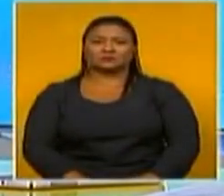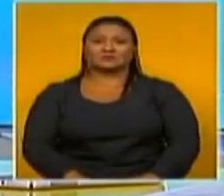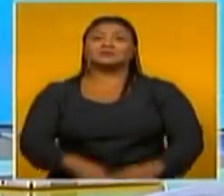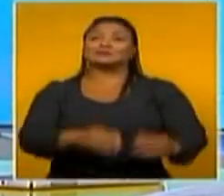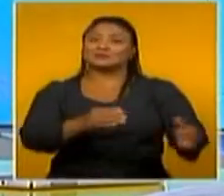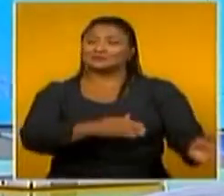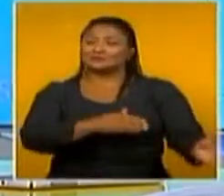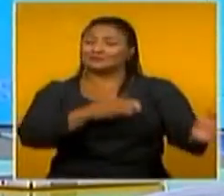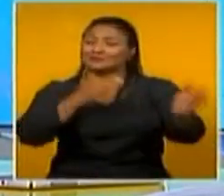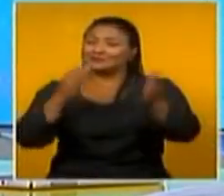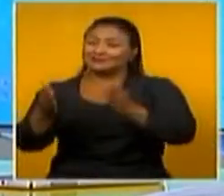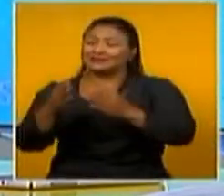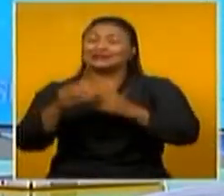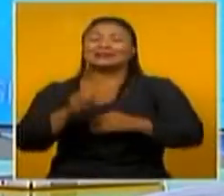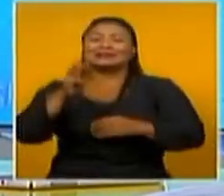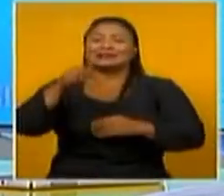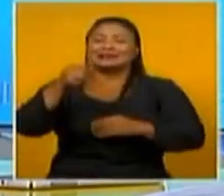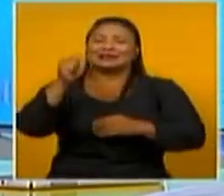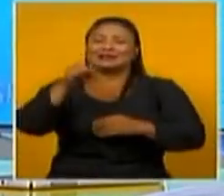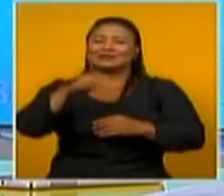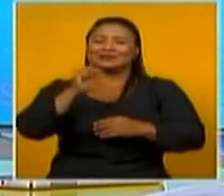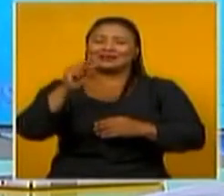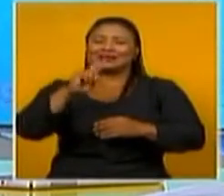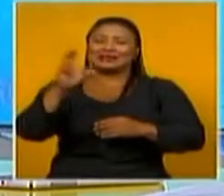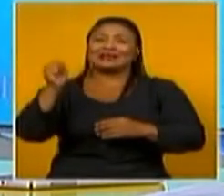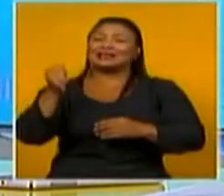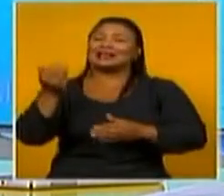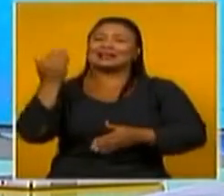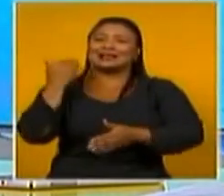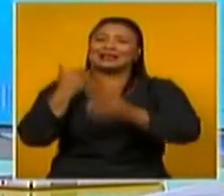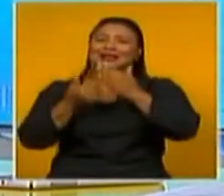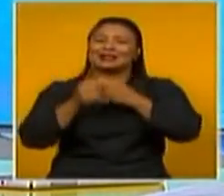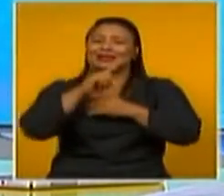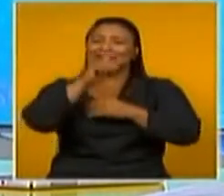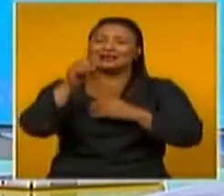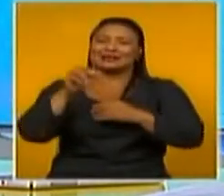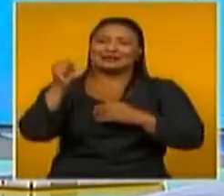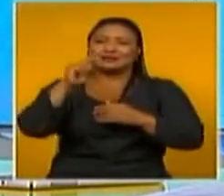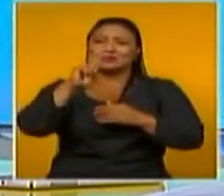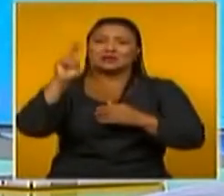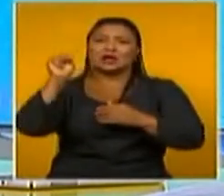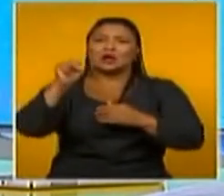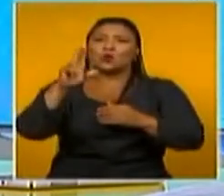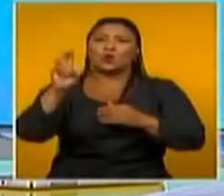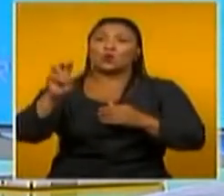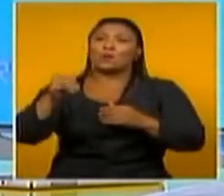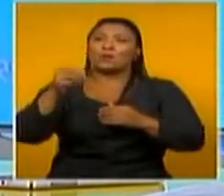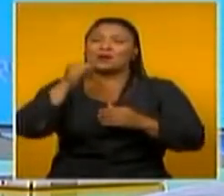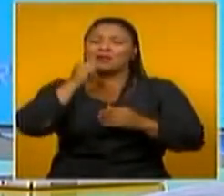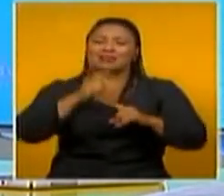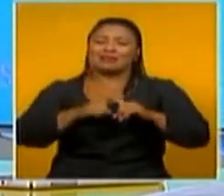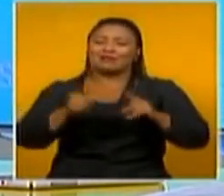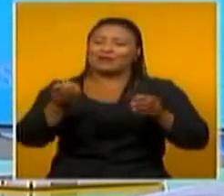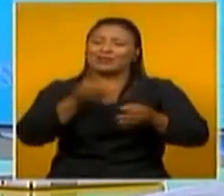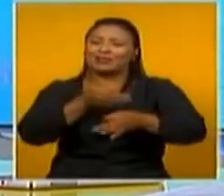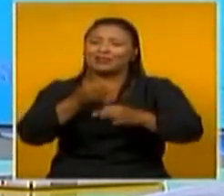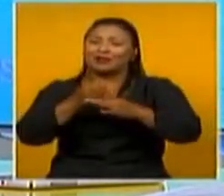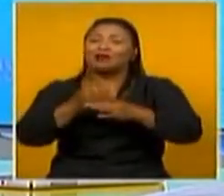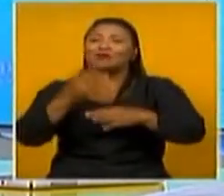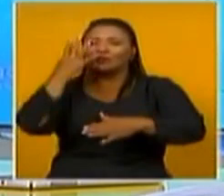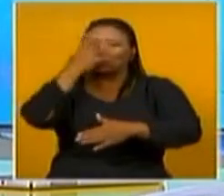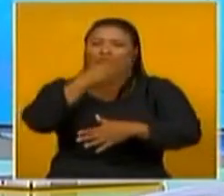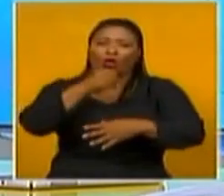Una larga tradición minera, la bella e histórica ciudad de Zaruma trata de desarrollar el turismo de diferentes formas. Sus